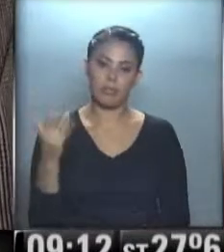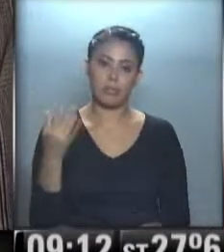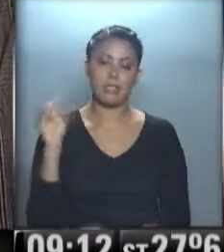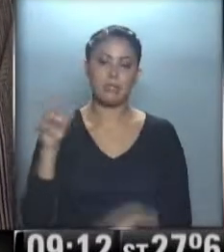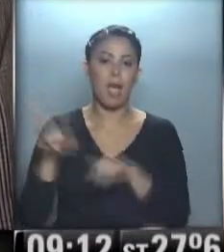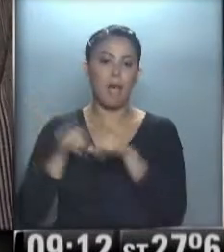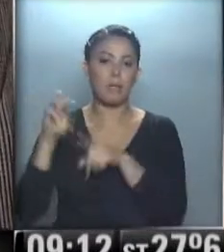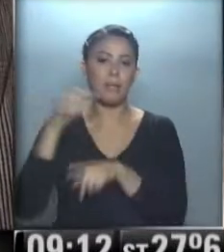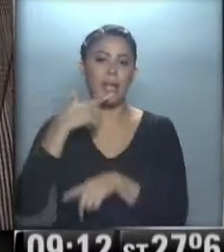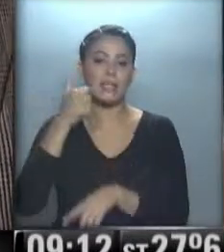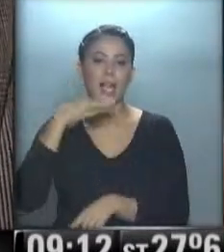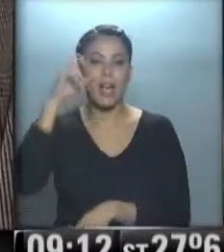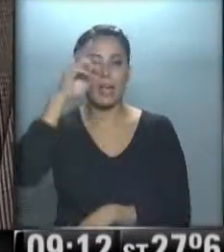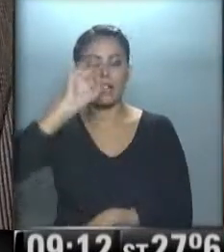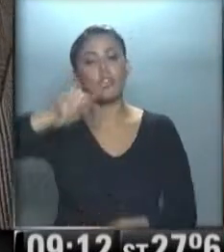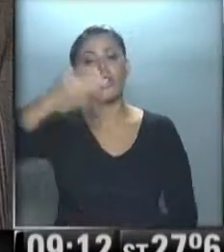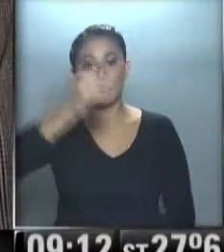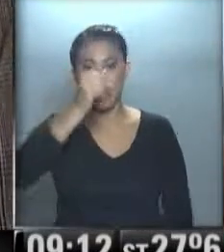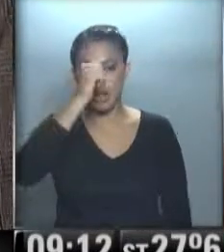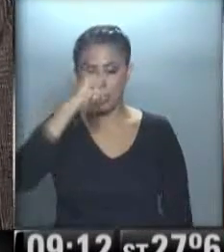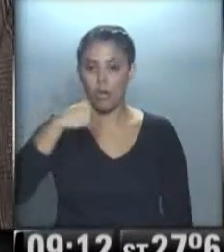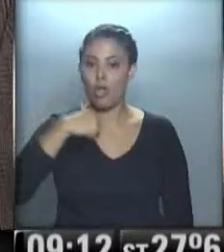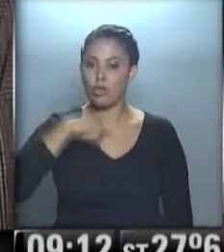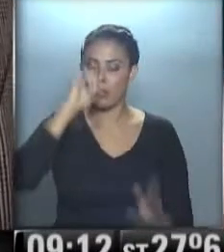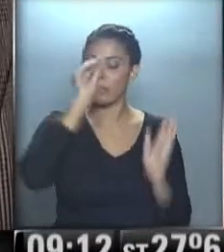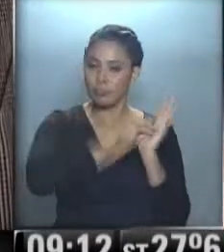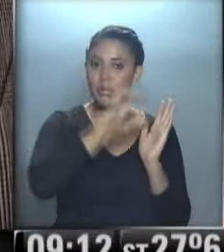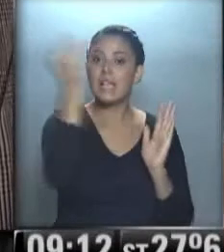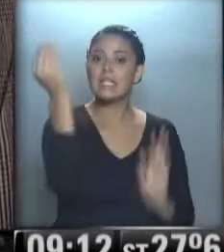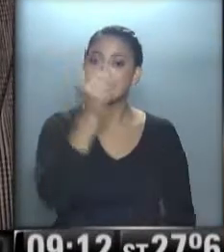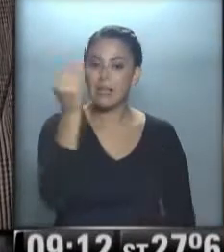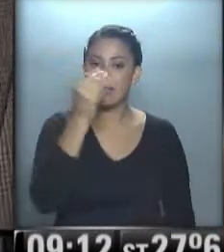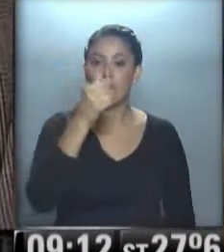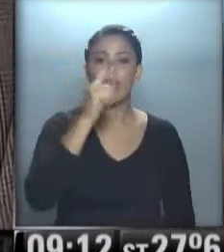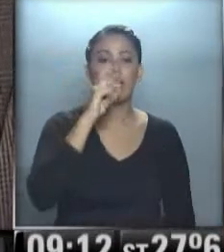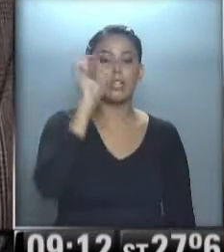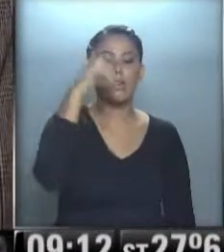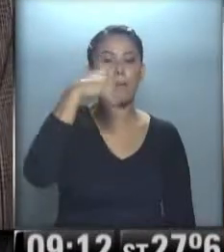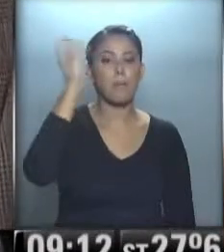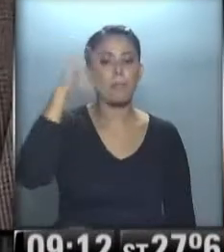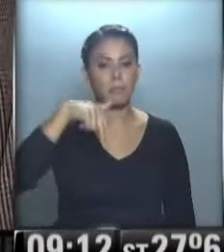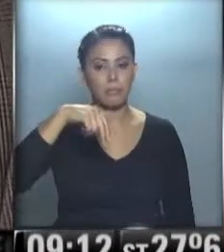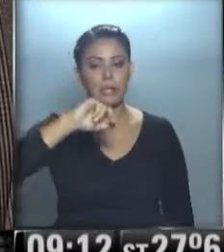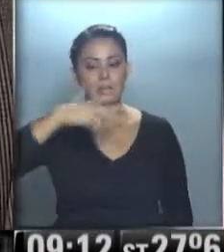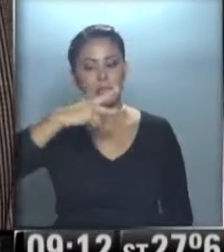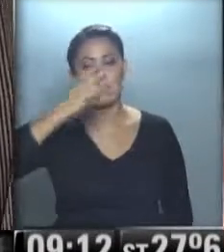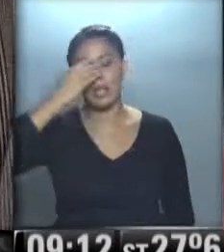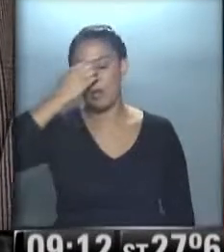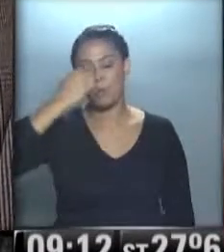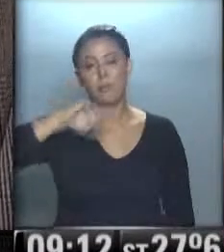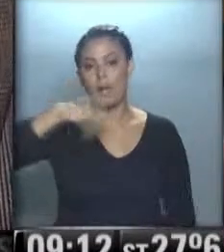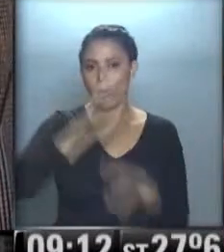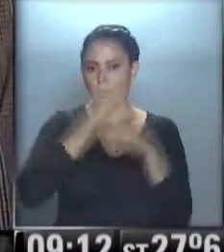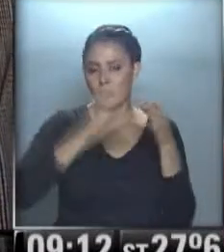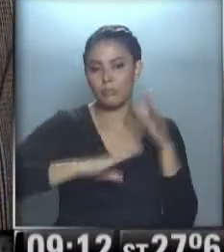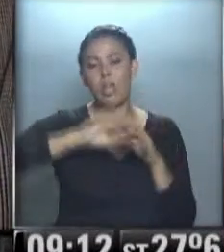amantes pasajeros. Para el próximo fin de semana yo me lo agendaría. El sábado con Iron Man 3 y Robert Downey Jr. en todo su esplendor. Y